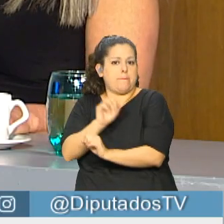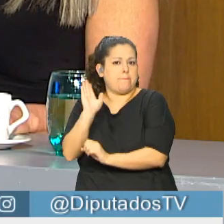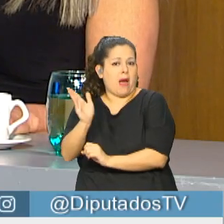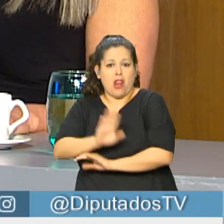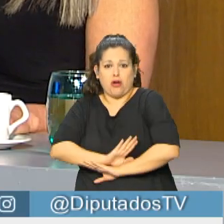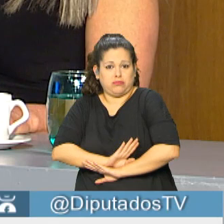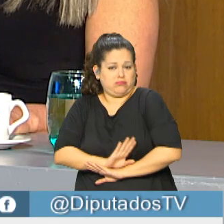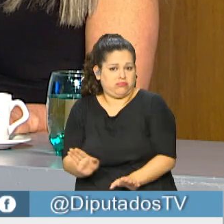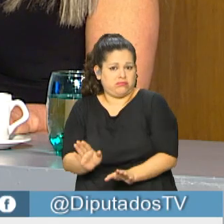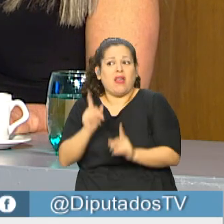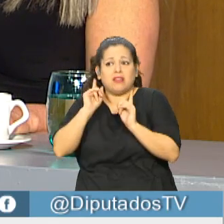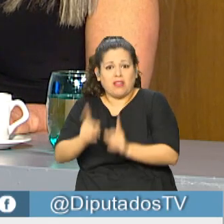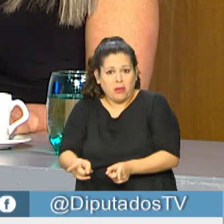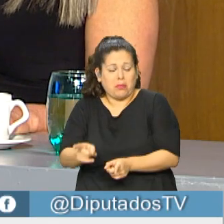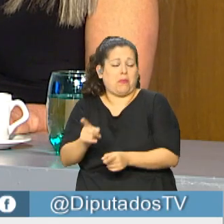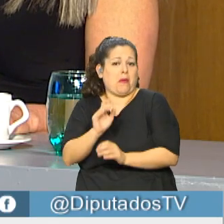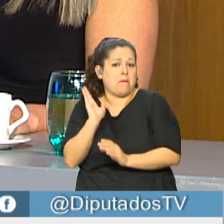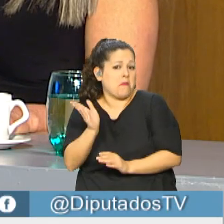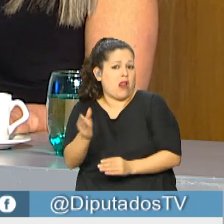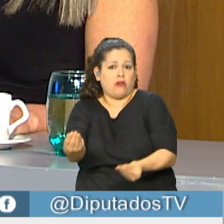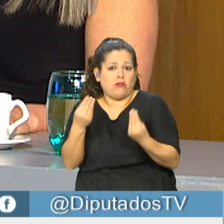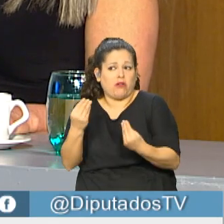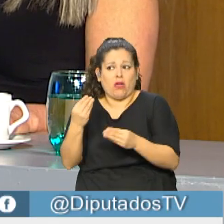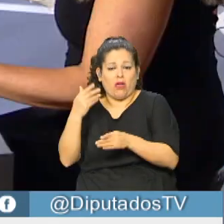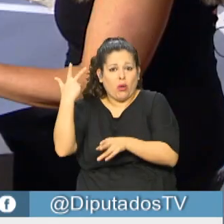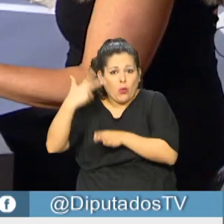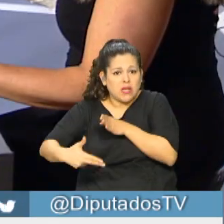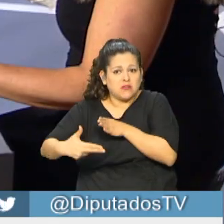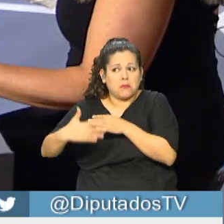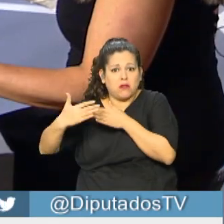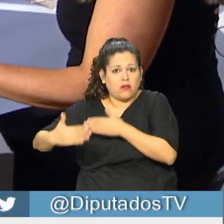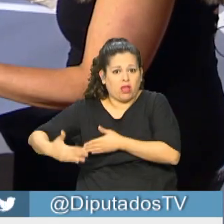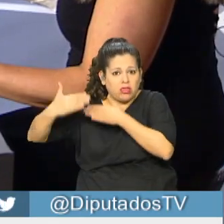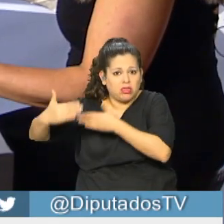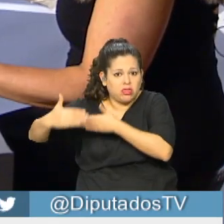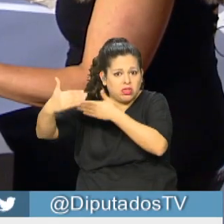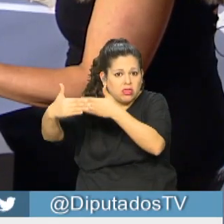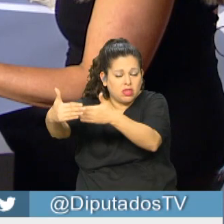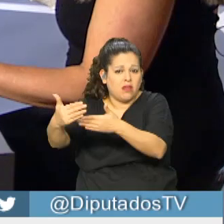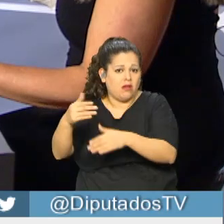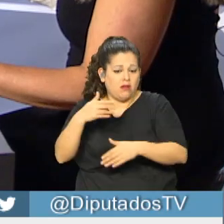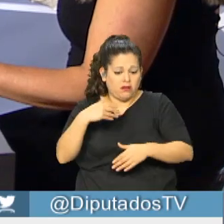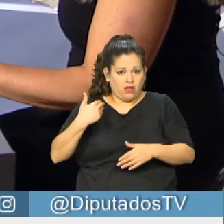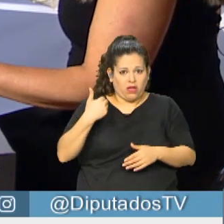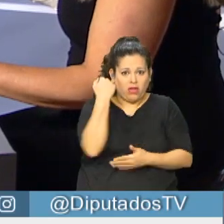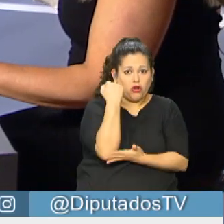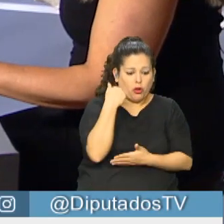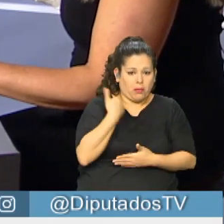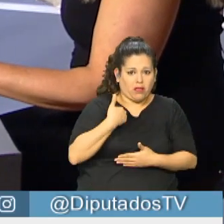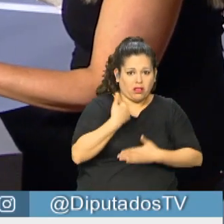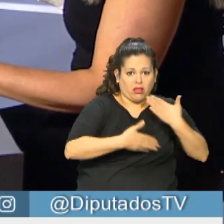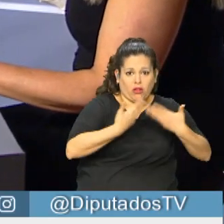es también tener vencimientos de deuda que impidan que vaya desarrollándose la economía de manera normal. Sí,